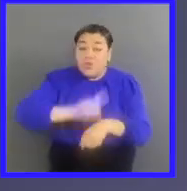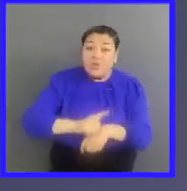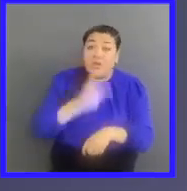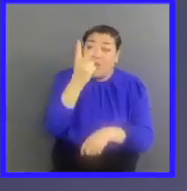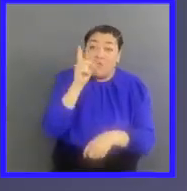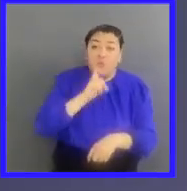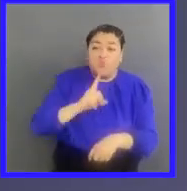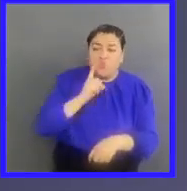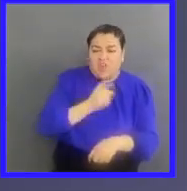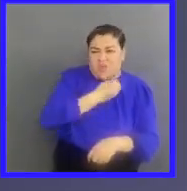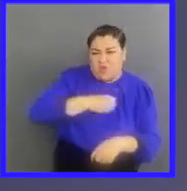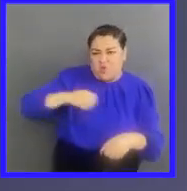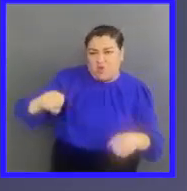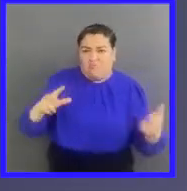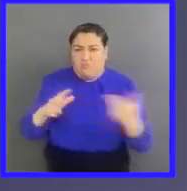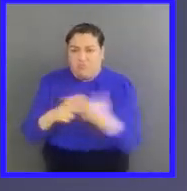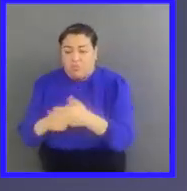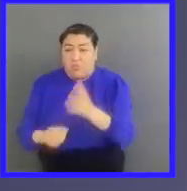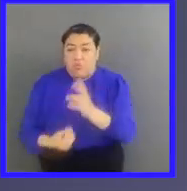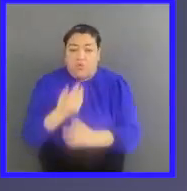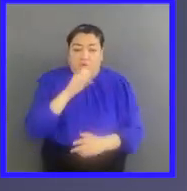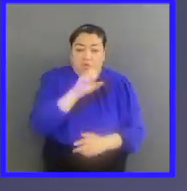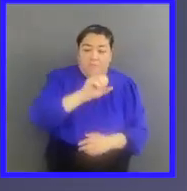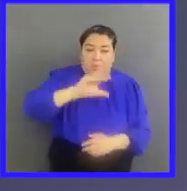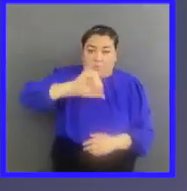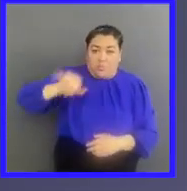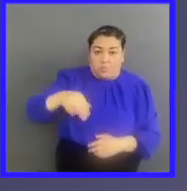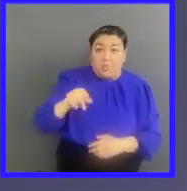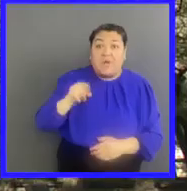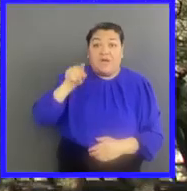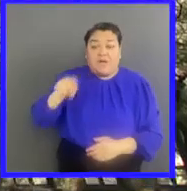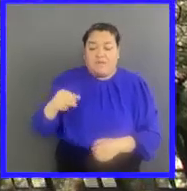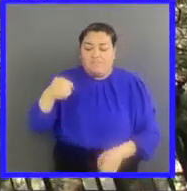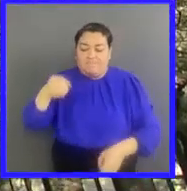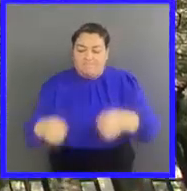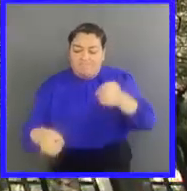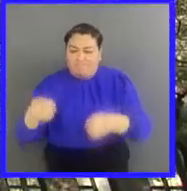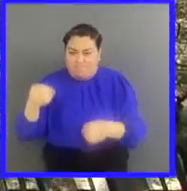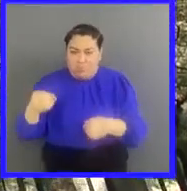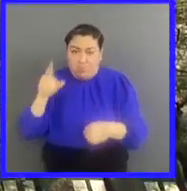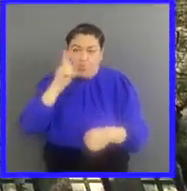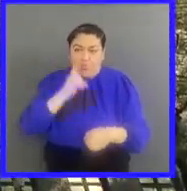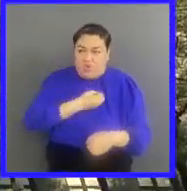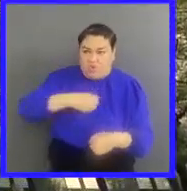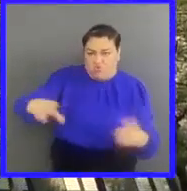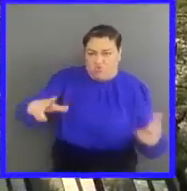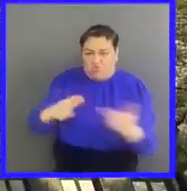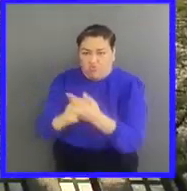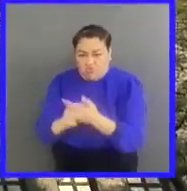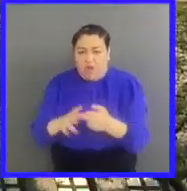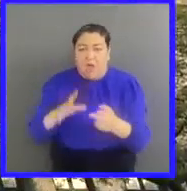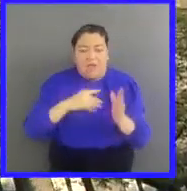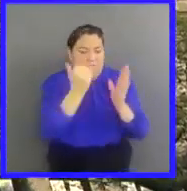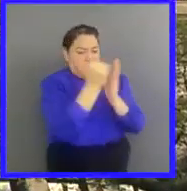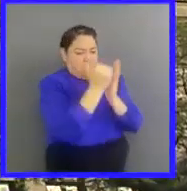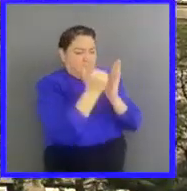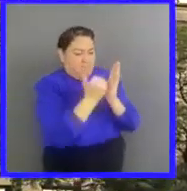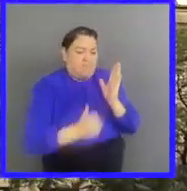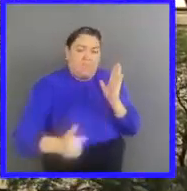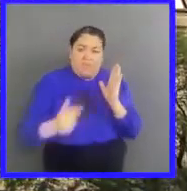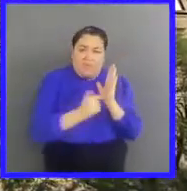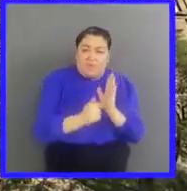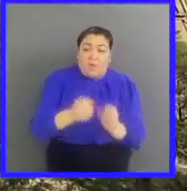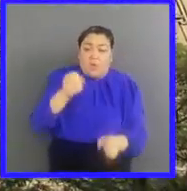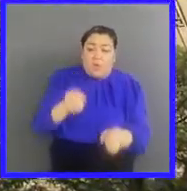de Justicia publicó un protocolo para juzgar casos de feminicidio, con el propósito de dar a conocer que la justicia se construye